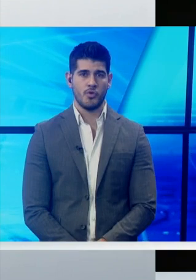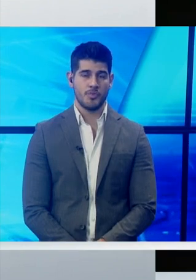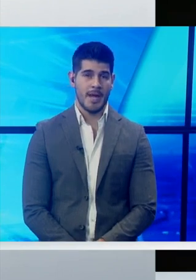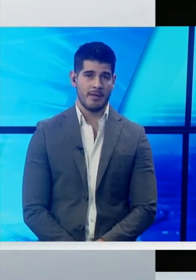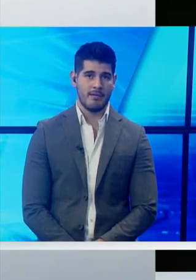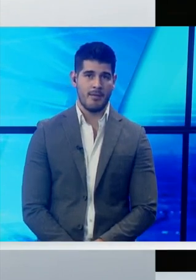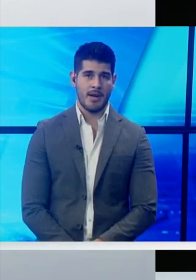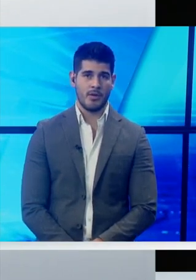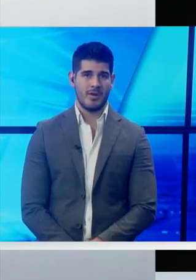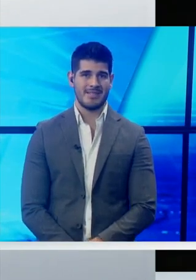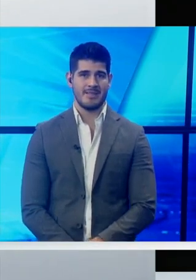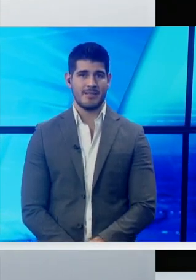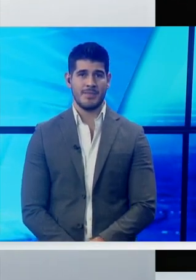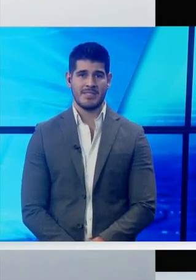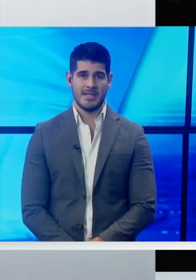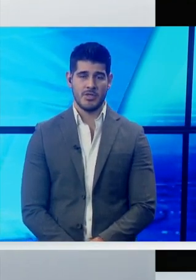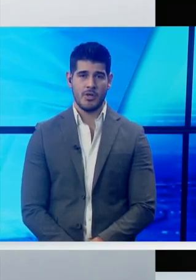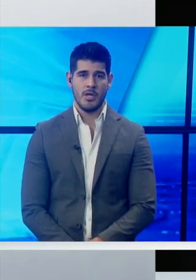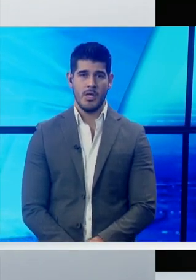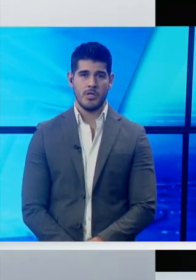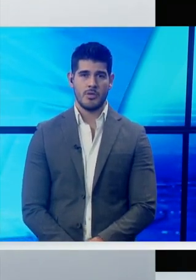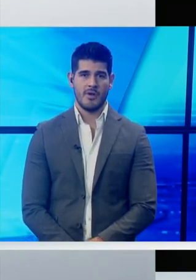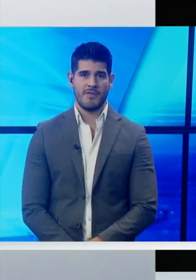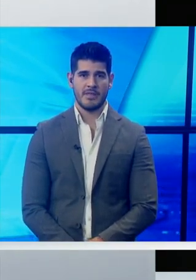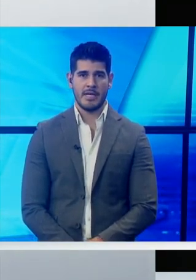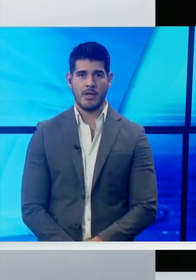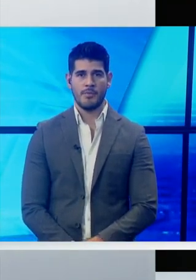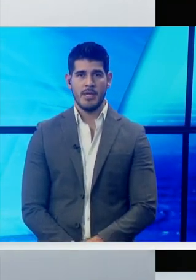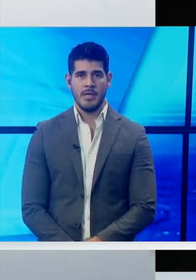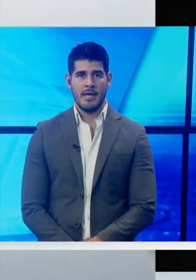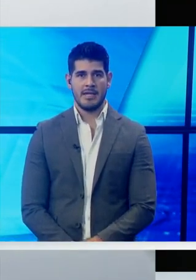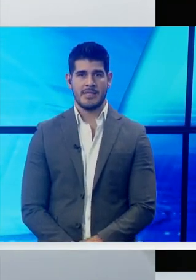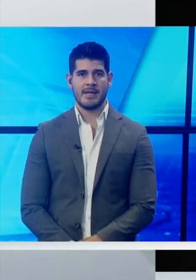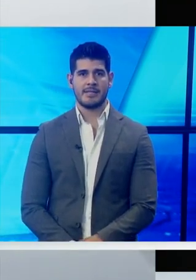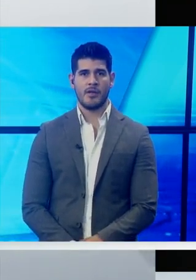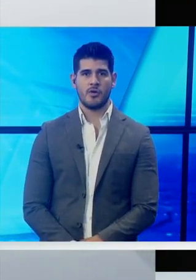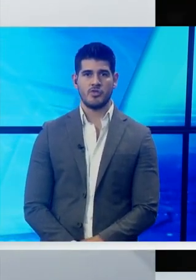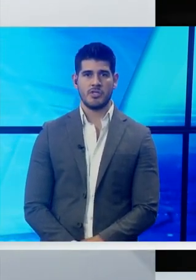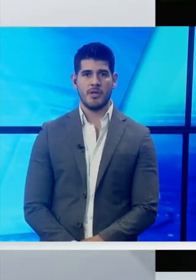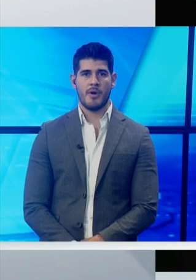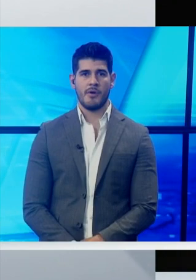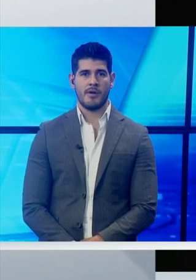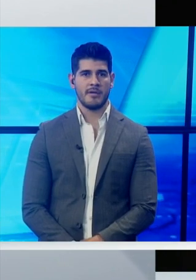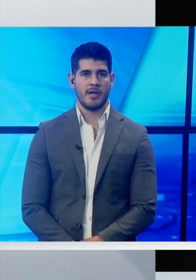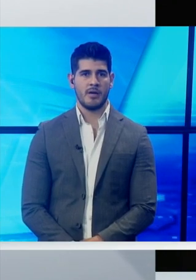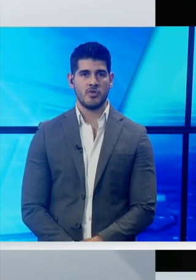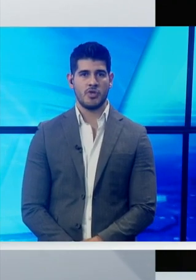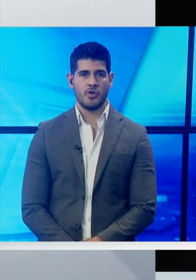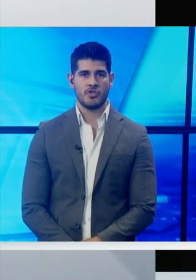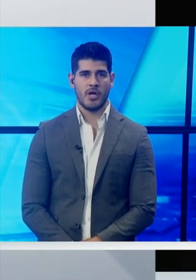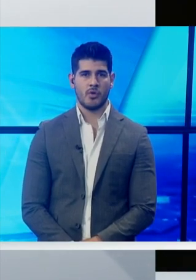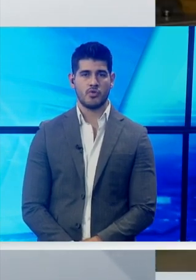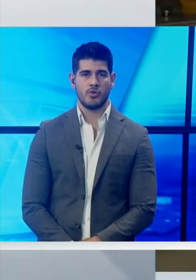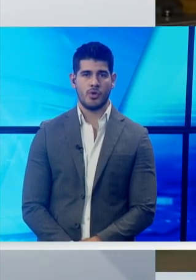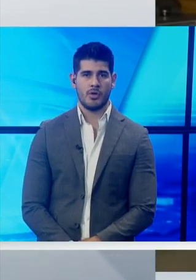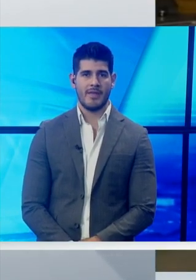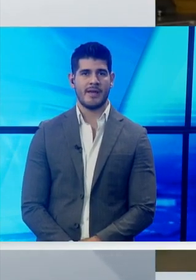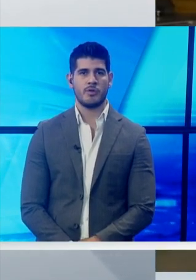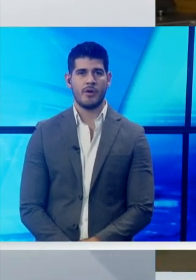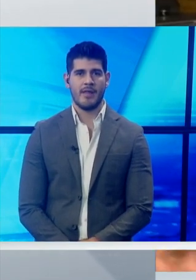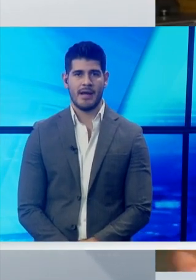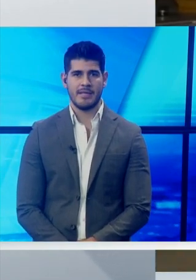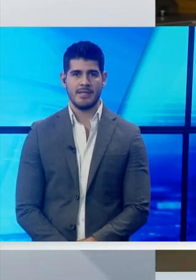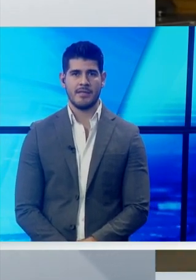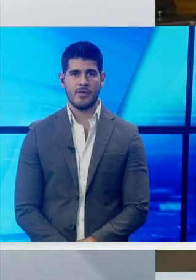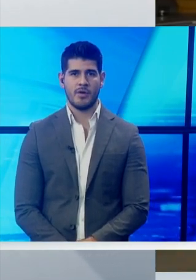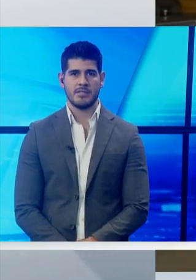Chapo Guzmán, en el marco de una extensa investigación sobre el fentanilo. El secretario de Justicia, Merrick Garland, anunció los cargos junto con la directora